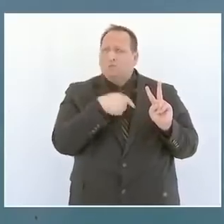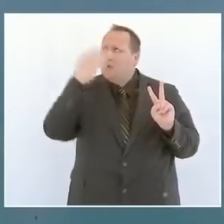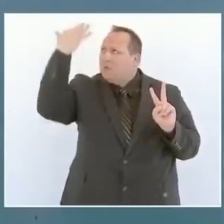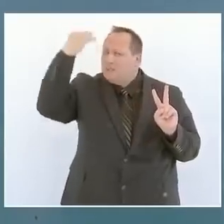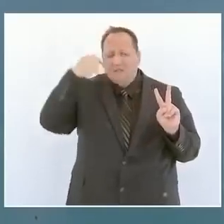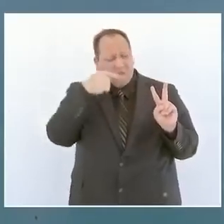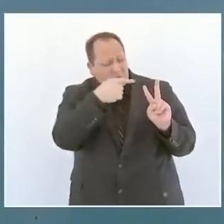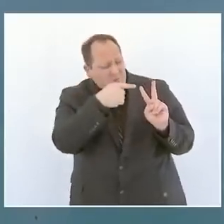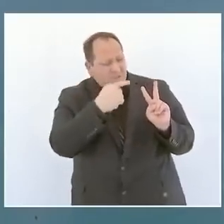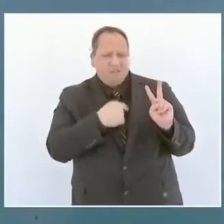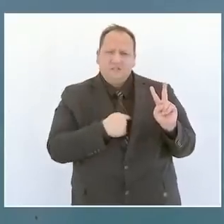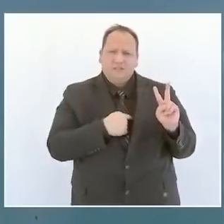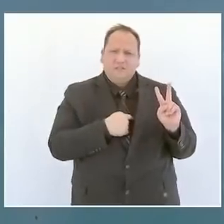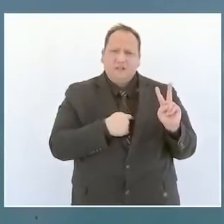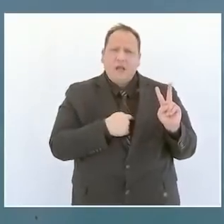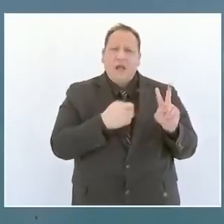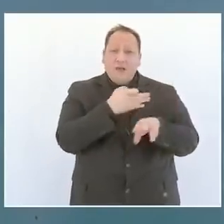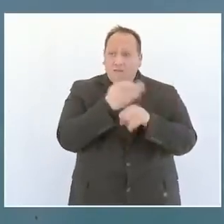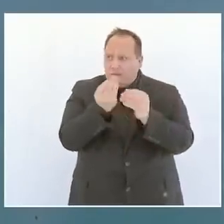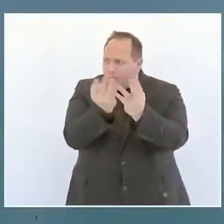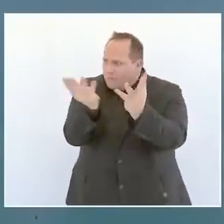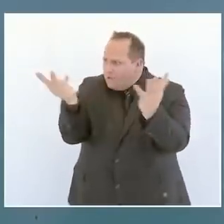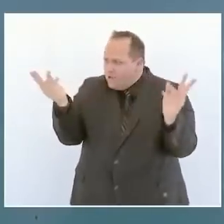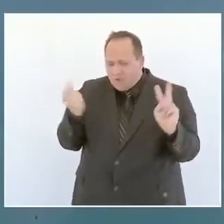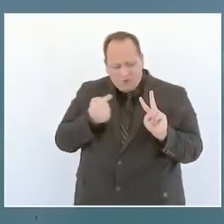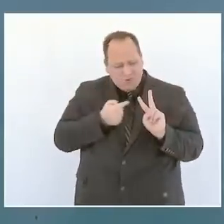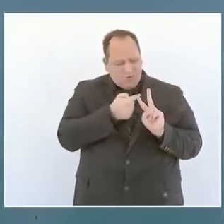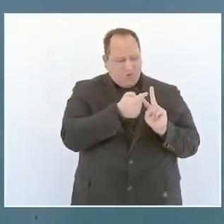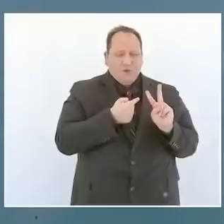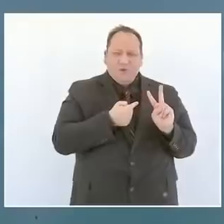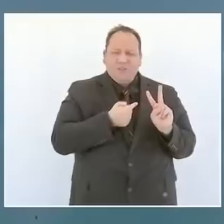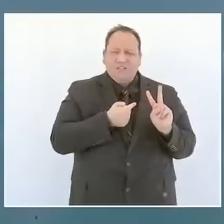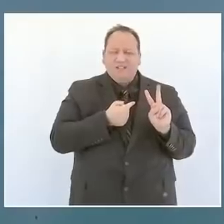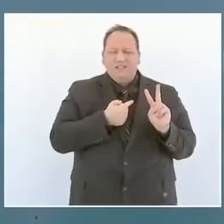adultos mayores en una familia,